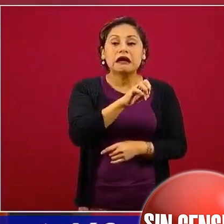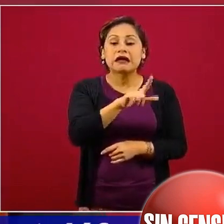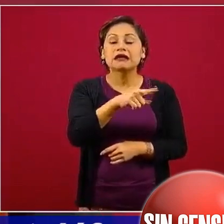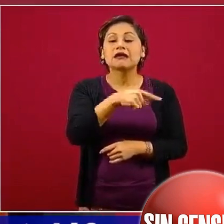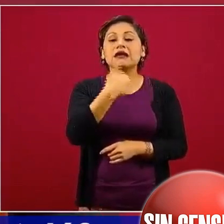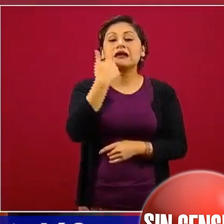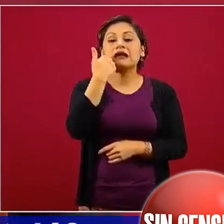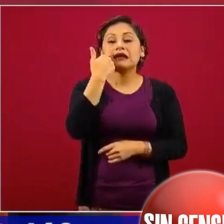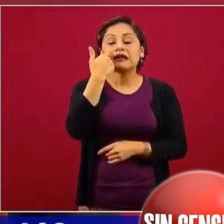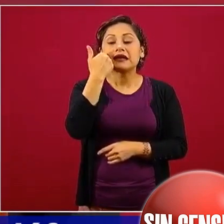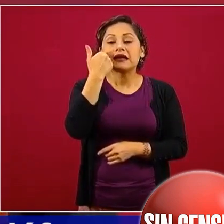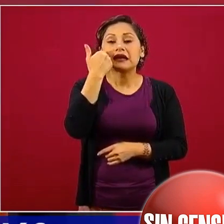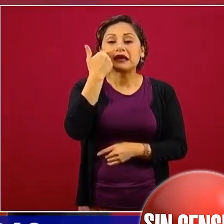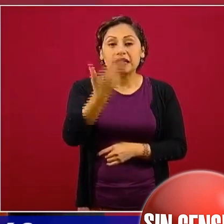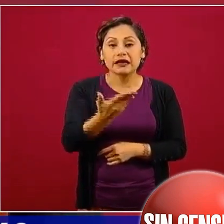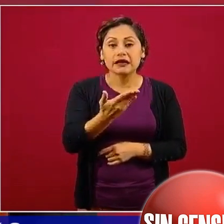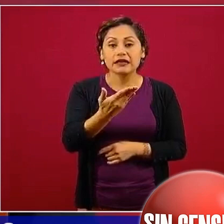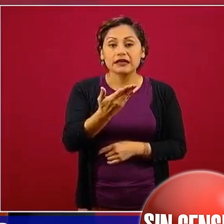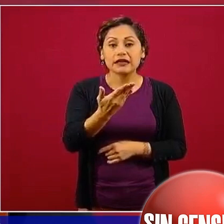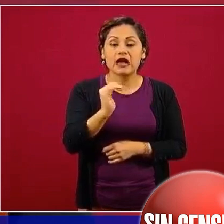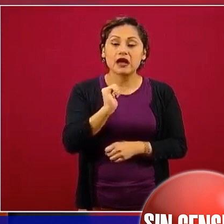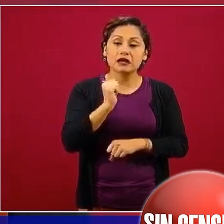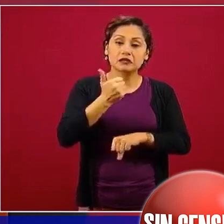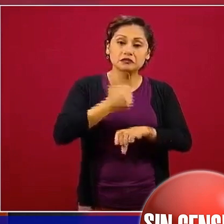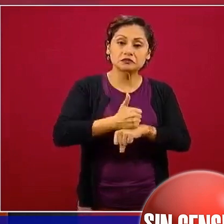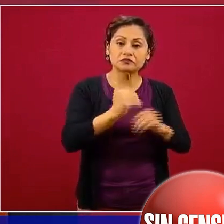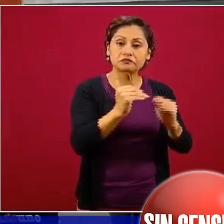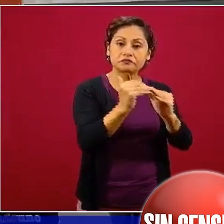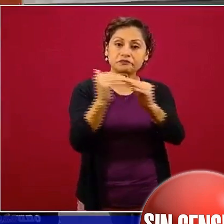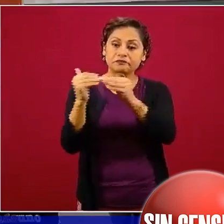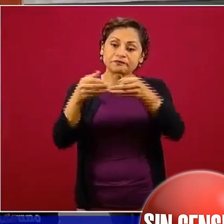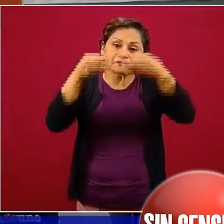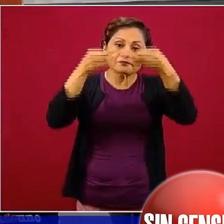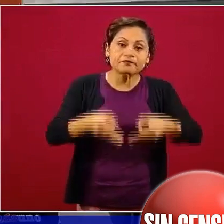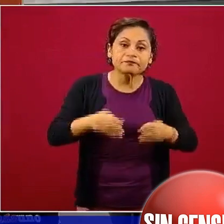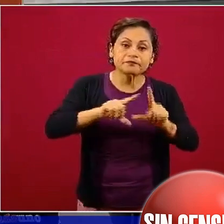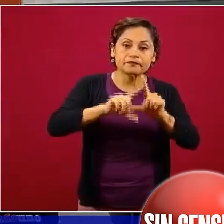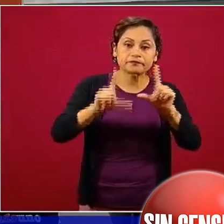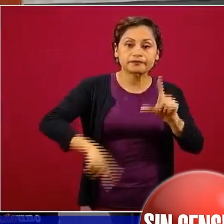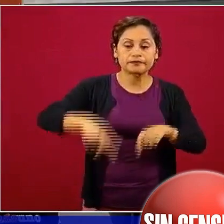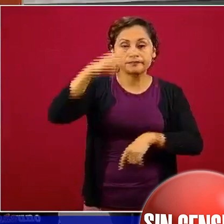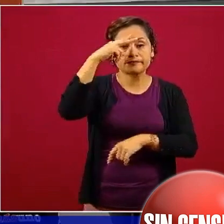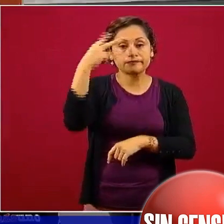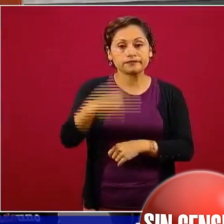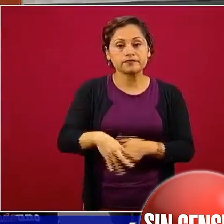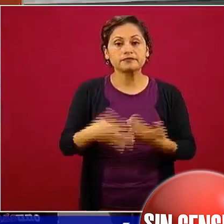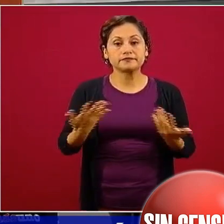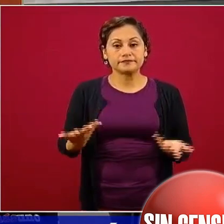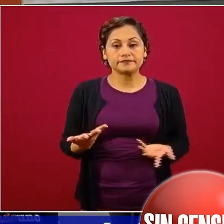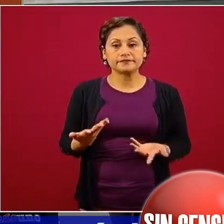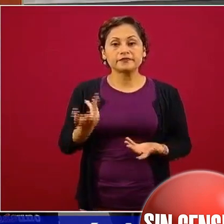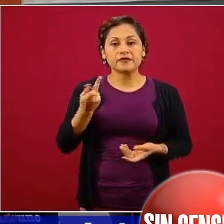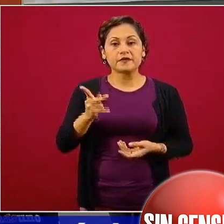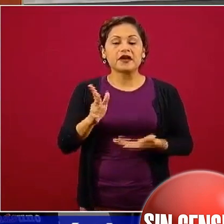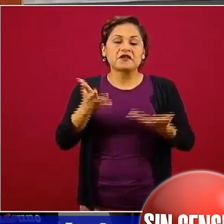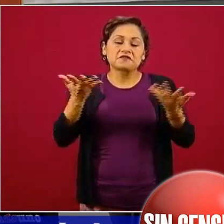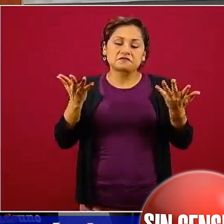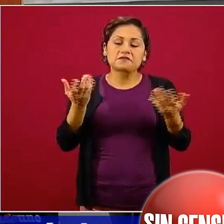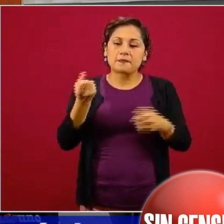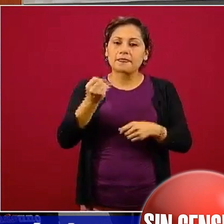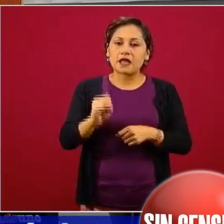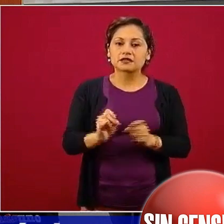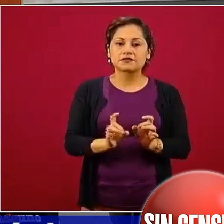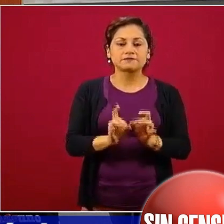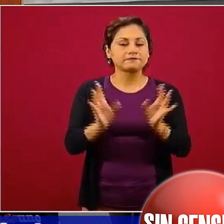establecer una auténtica democracia en el país. Entonces, cuando se dan estos hechos, ya ven que en la política,